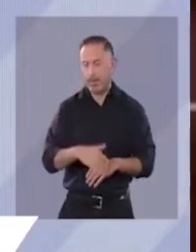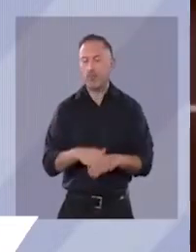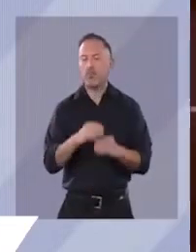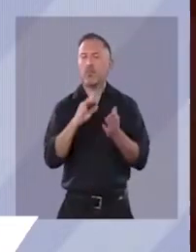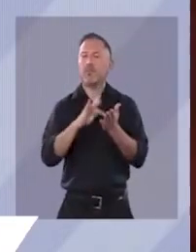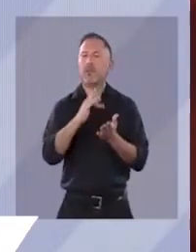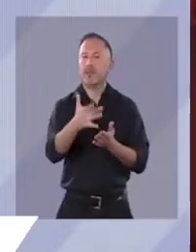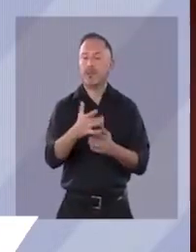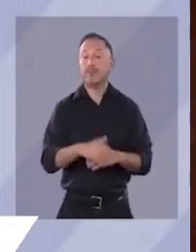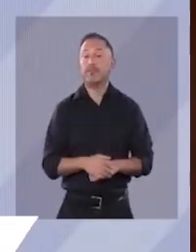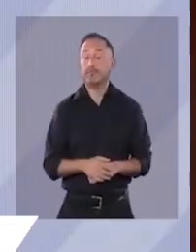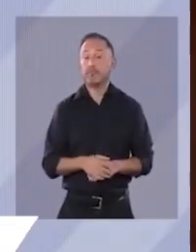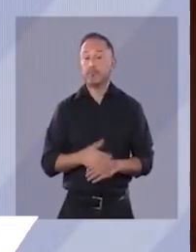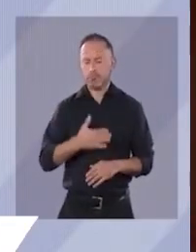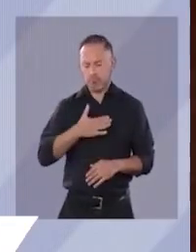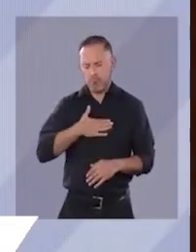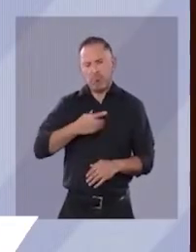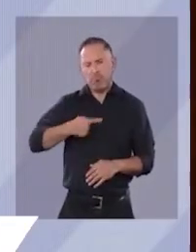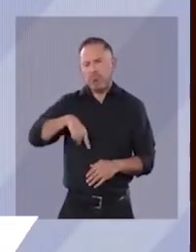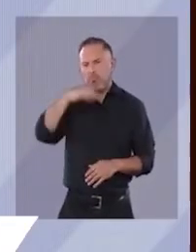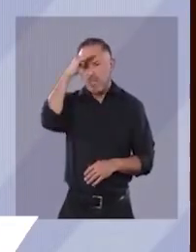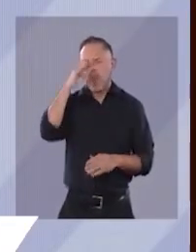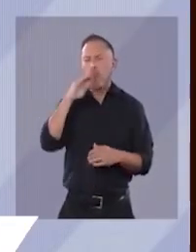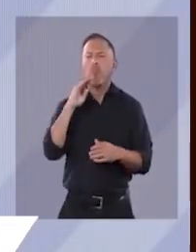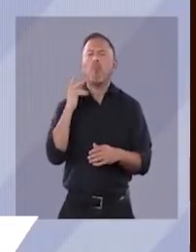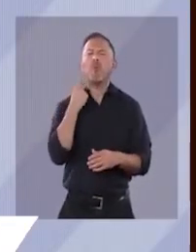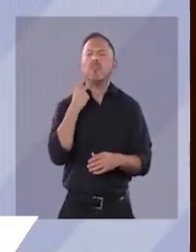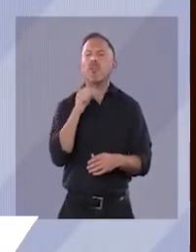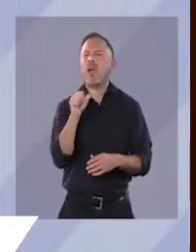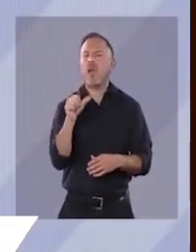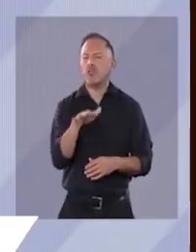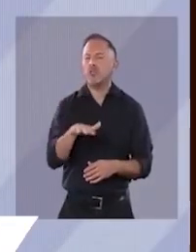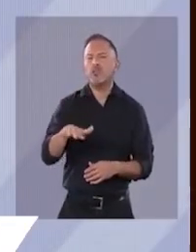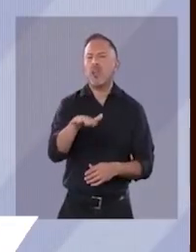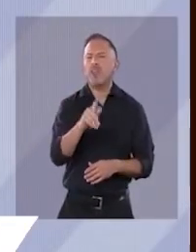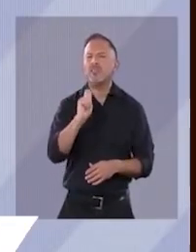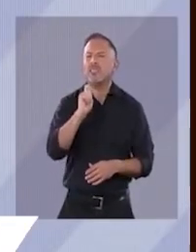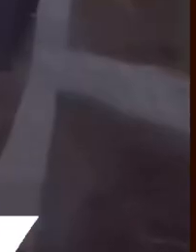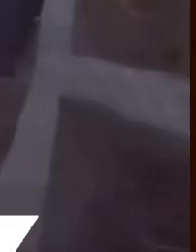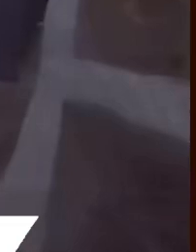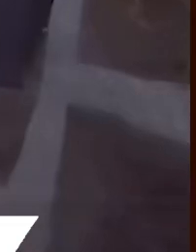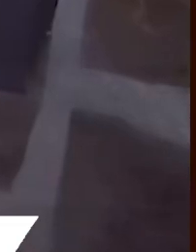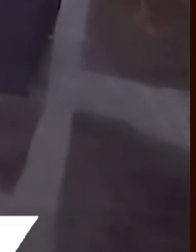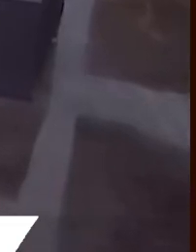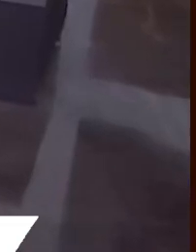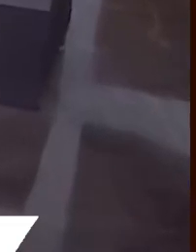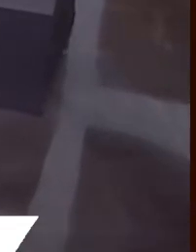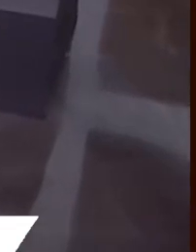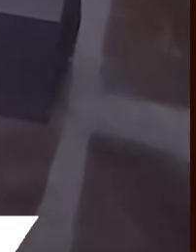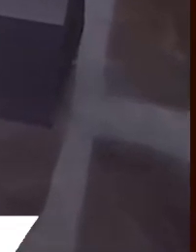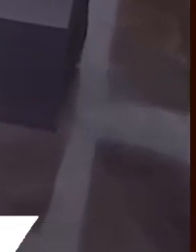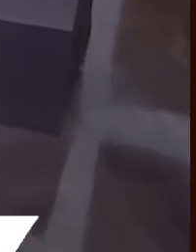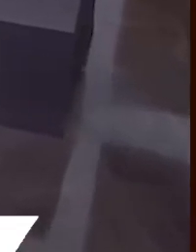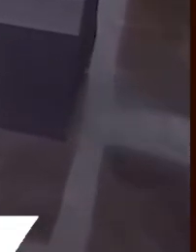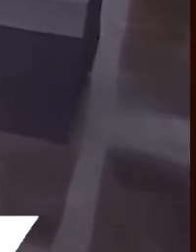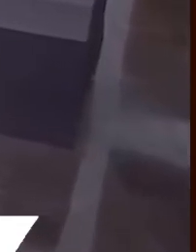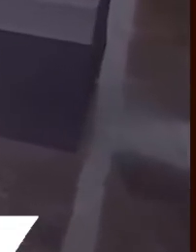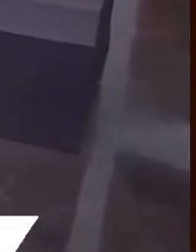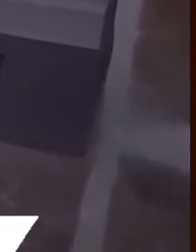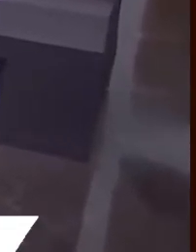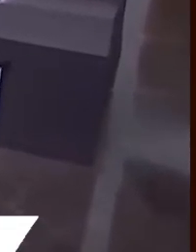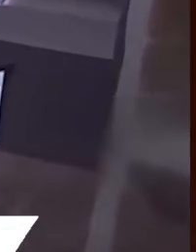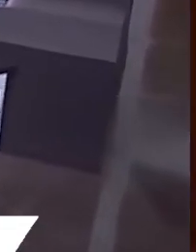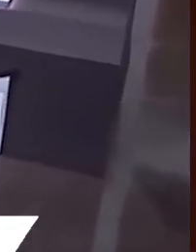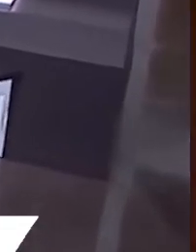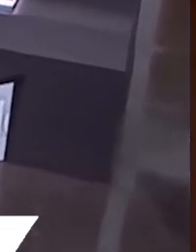un mapa. Así lo dijo textualmente, ustedes lo acaban de ver en el corte que pues proyectamos hace